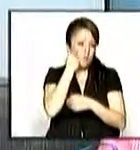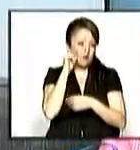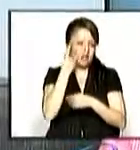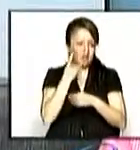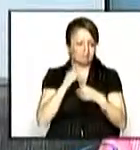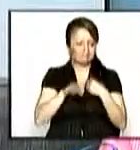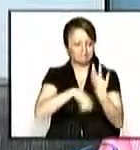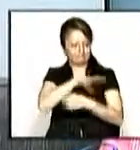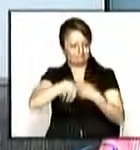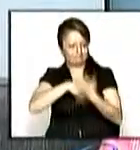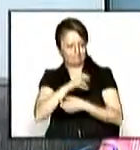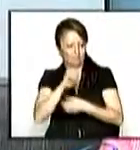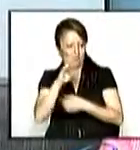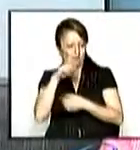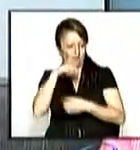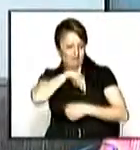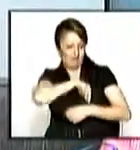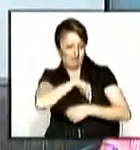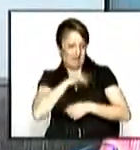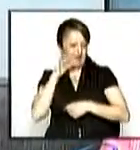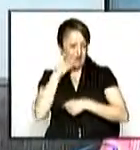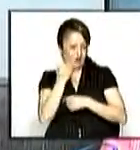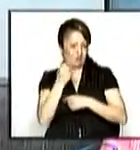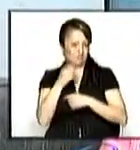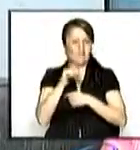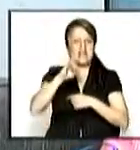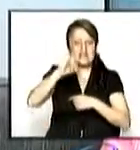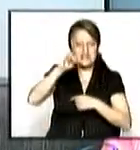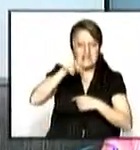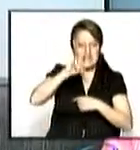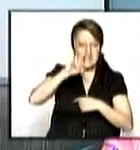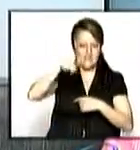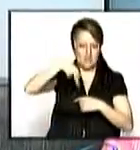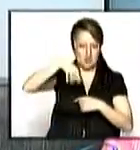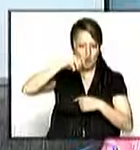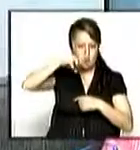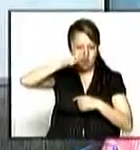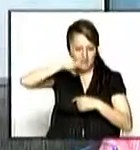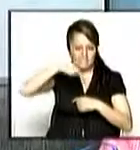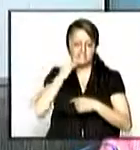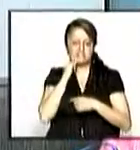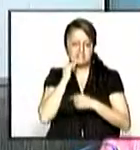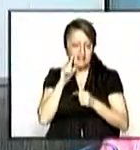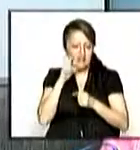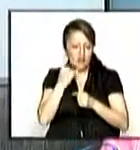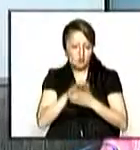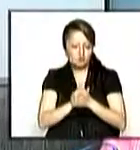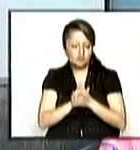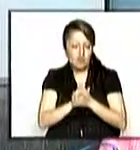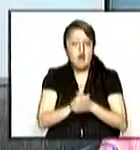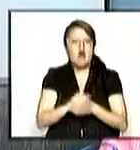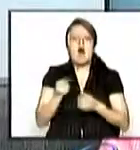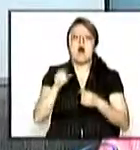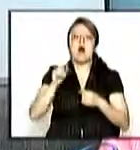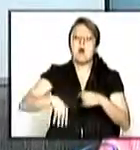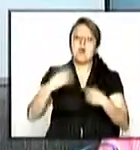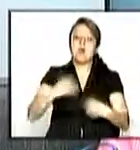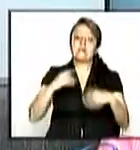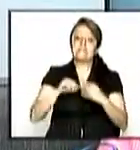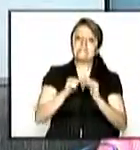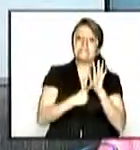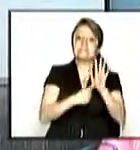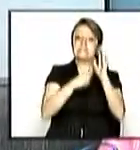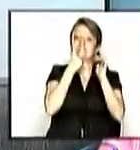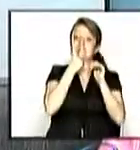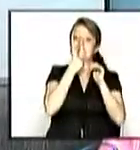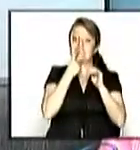desórdenes orgánicos sistémicos, por decir un problema hepático, se ven reflejados en la boca. Entonces es una relación de doble vía. Por